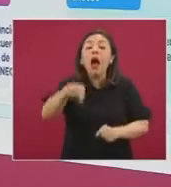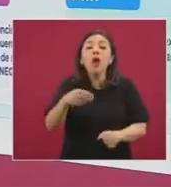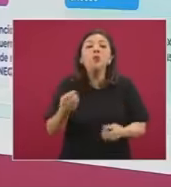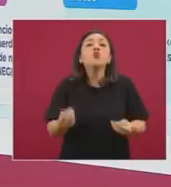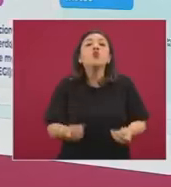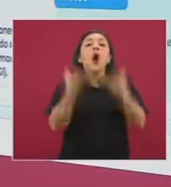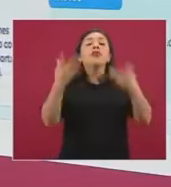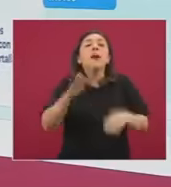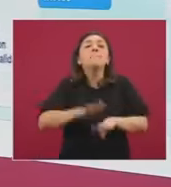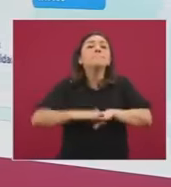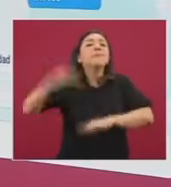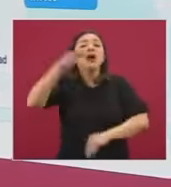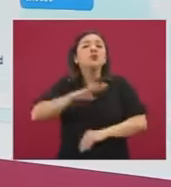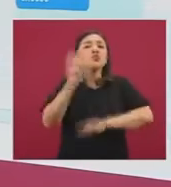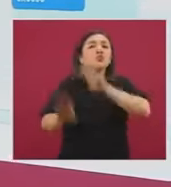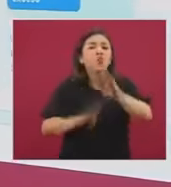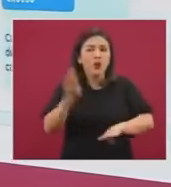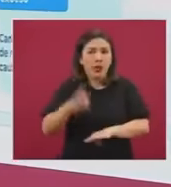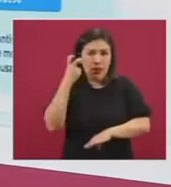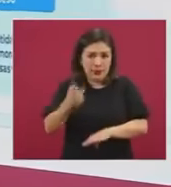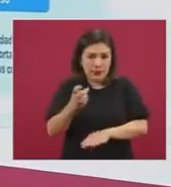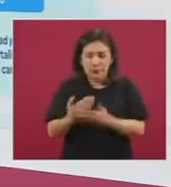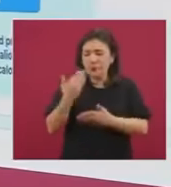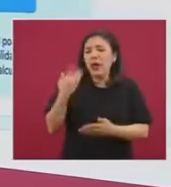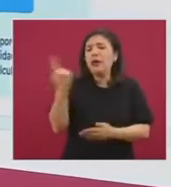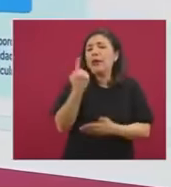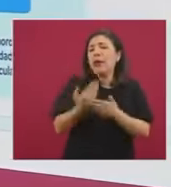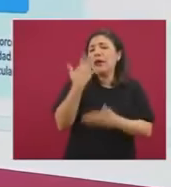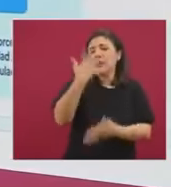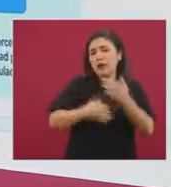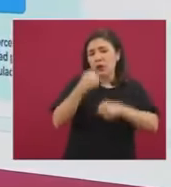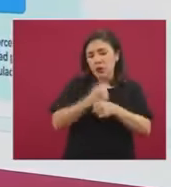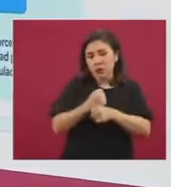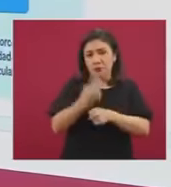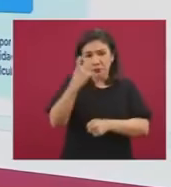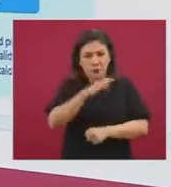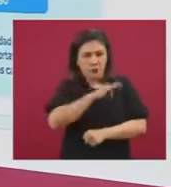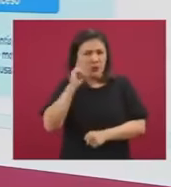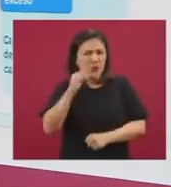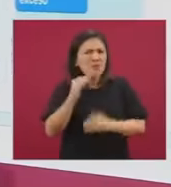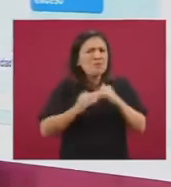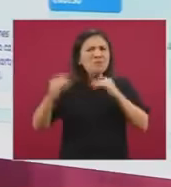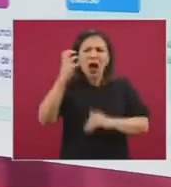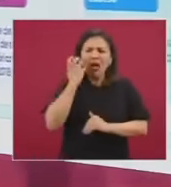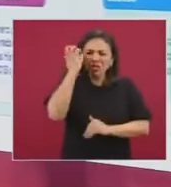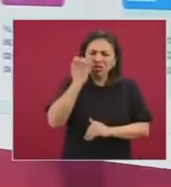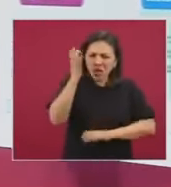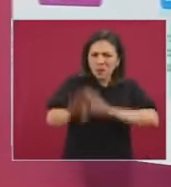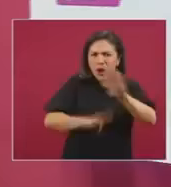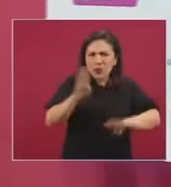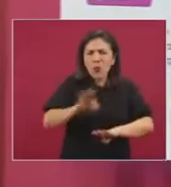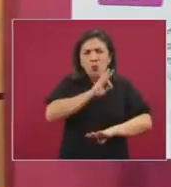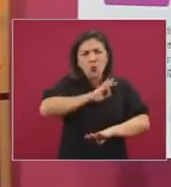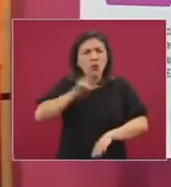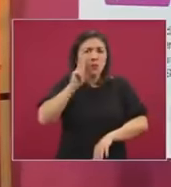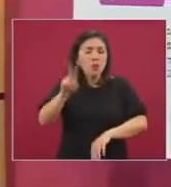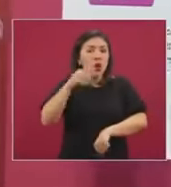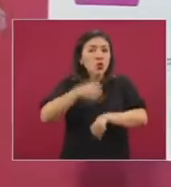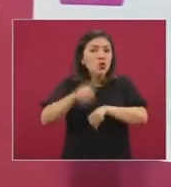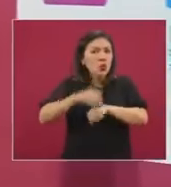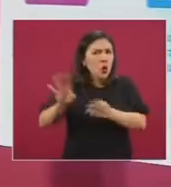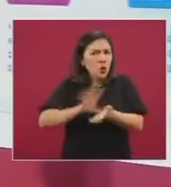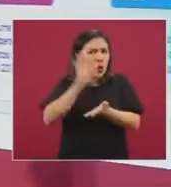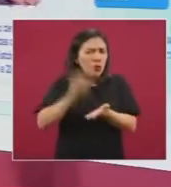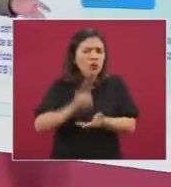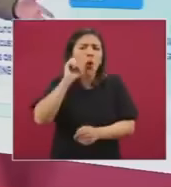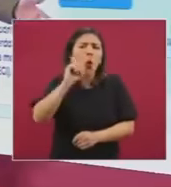con respecto al promedio de los últimos 5 años. Y podemos expresar este exceso ya sea en número total de defunciones o